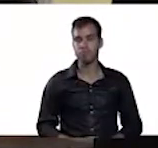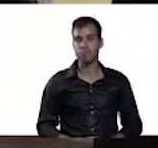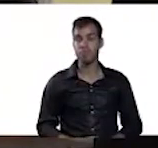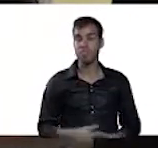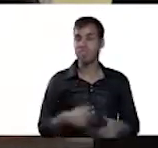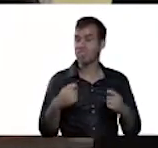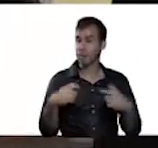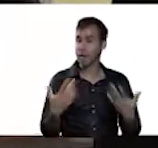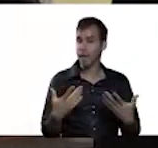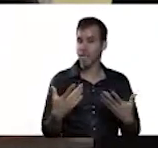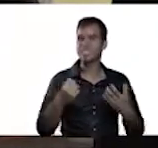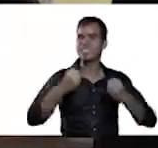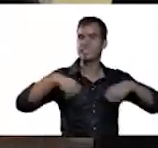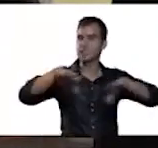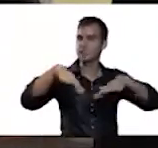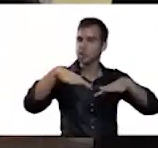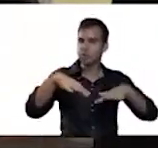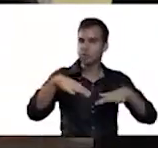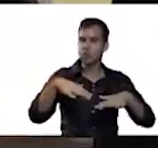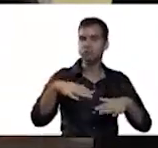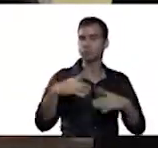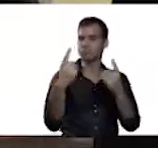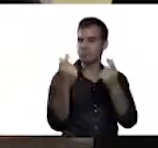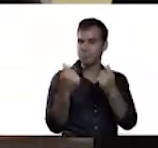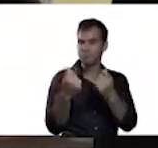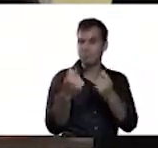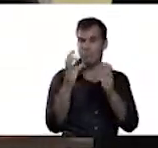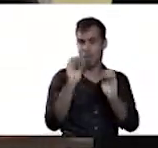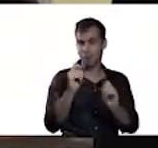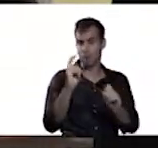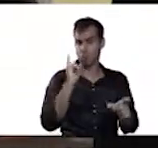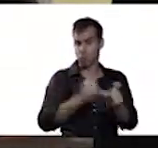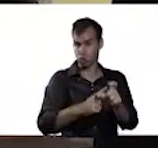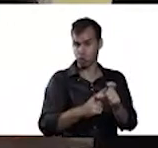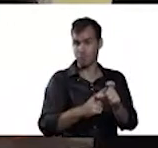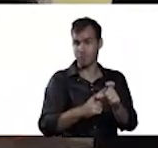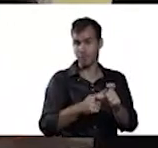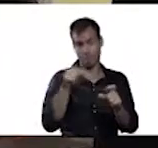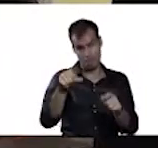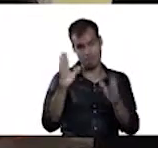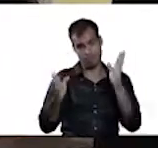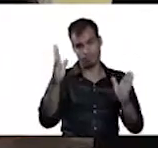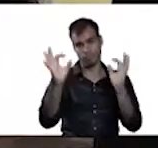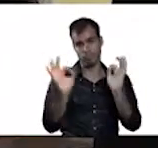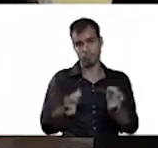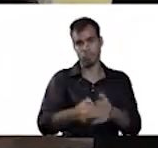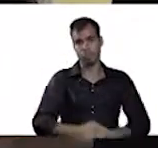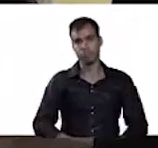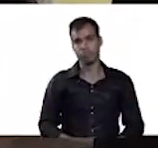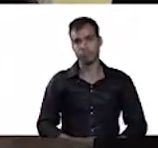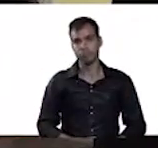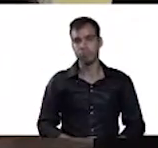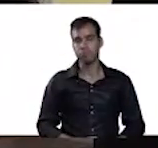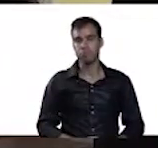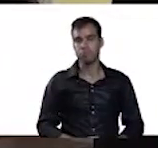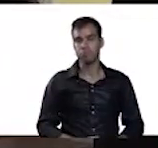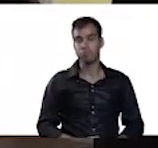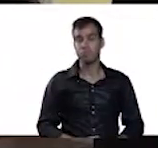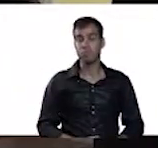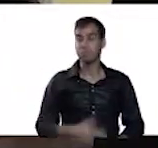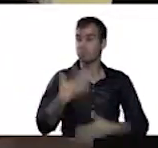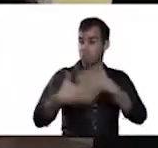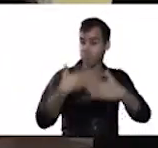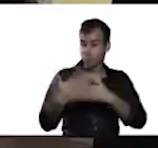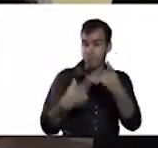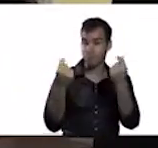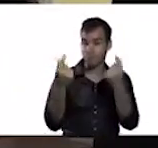Deben precisar la situación socioeconómica en que se encontraba el Imperio ruso en esta época,